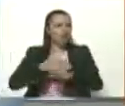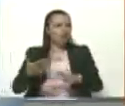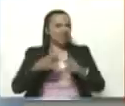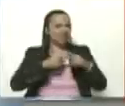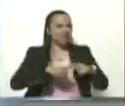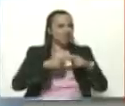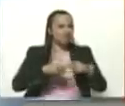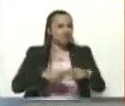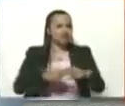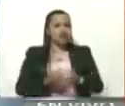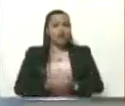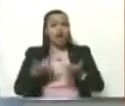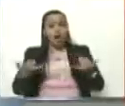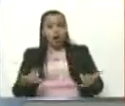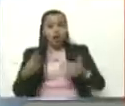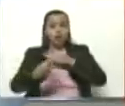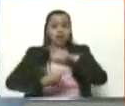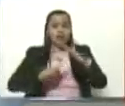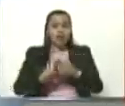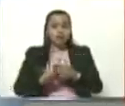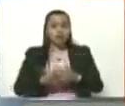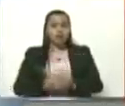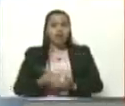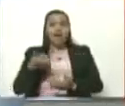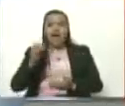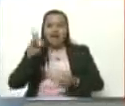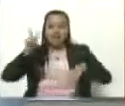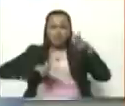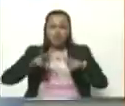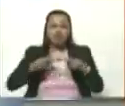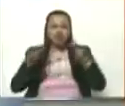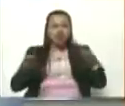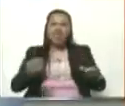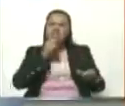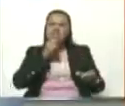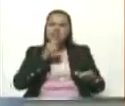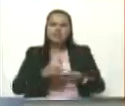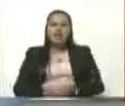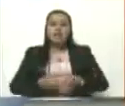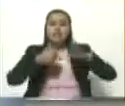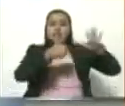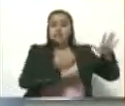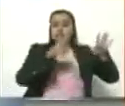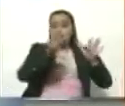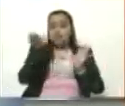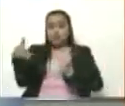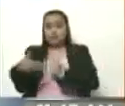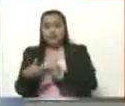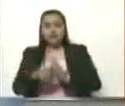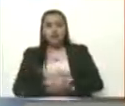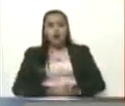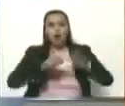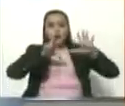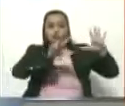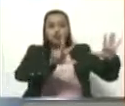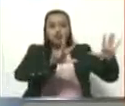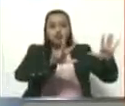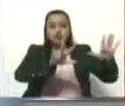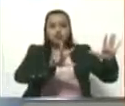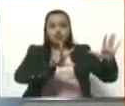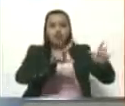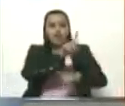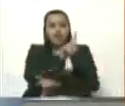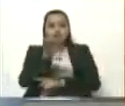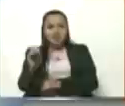te voy a detallar se han beneficiado a un total de 67 mil 810